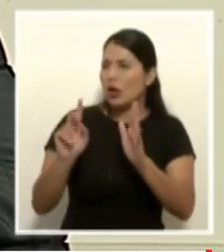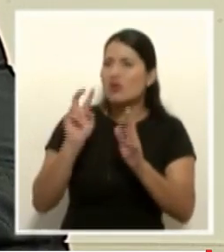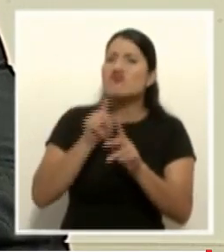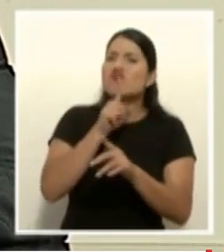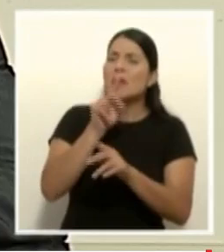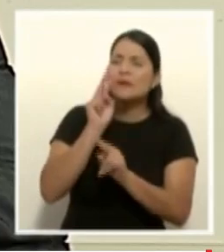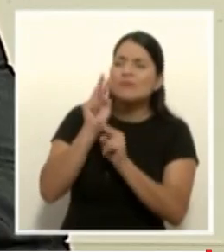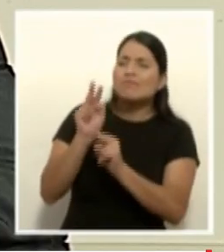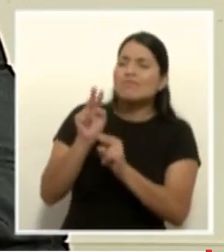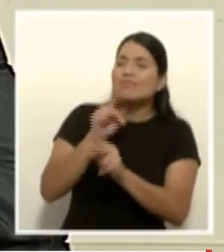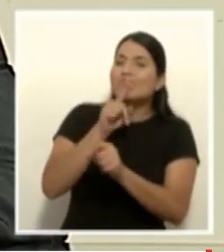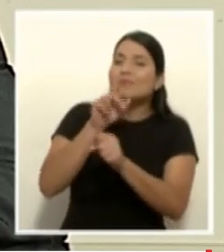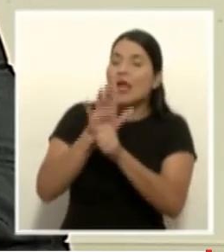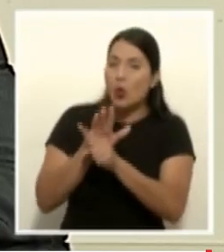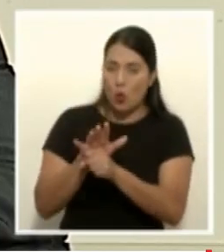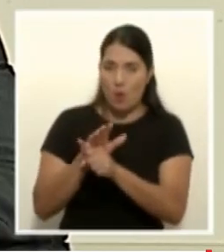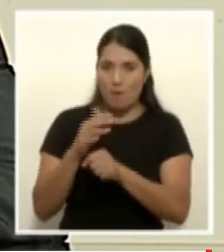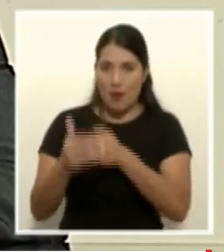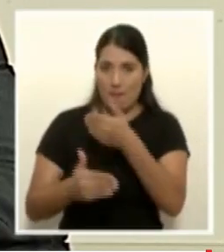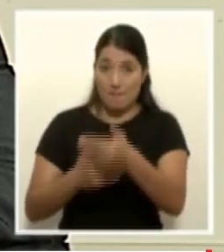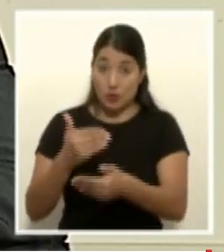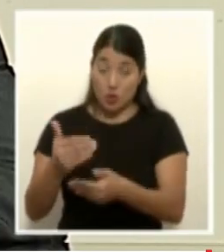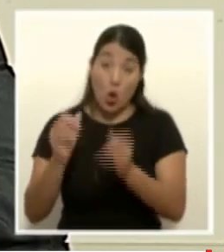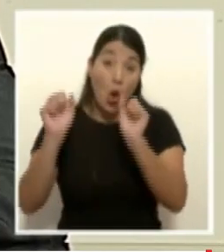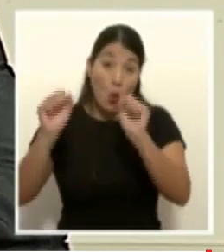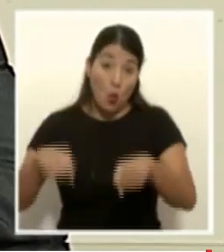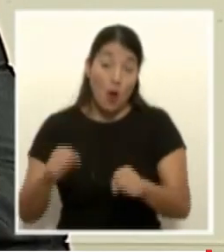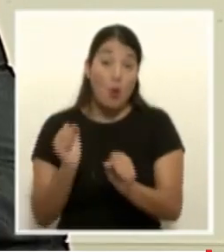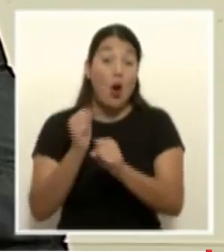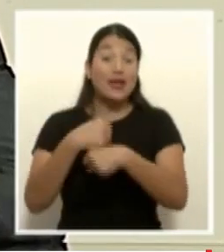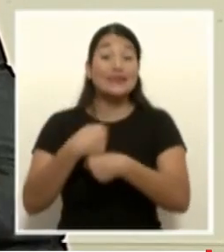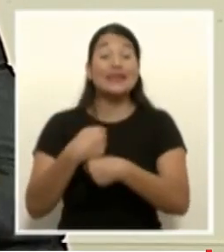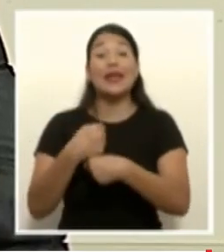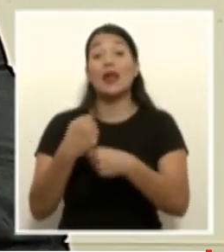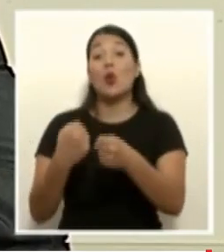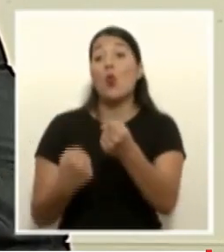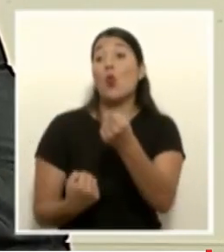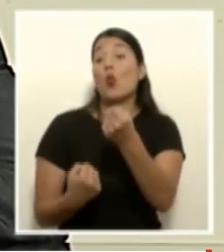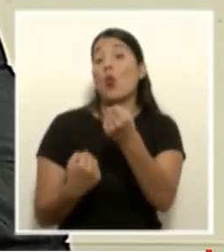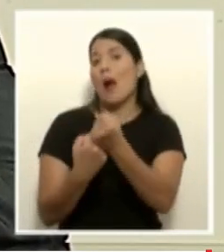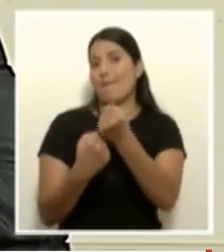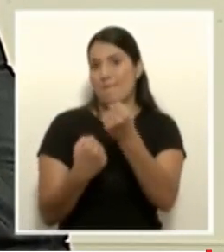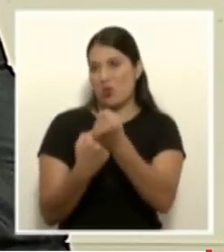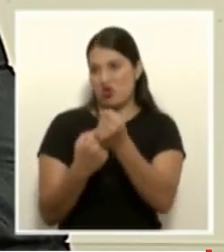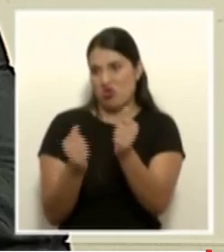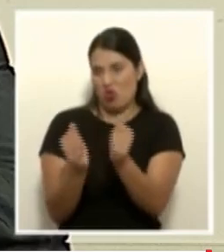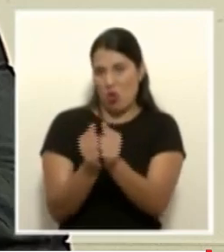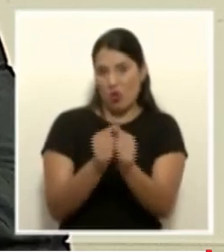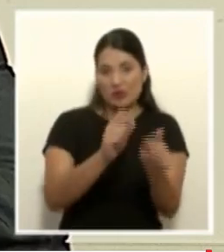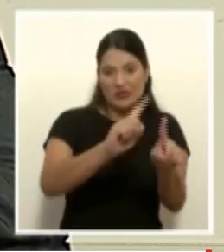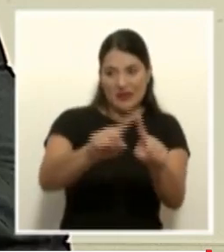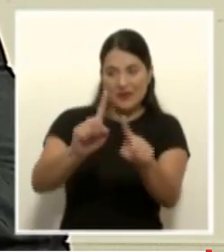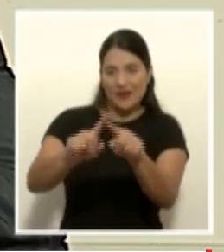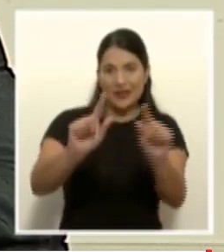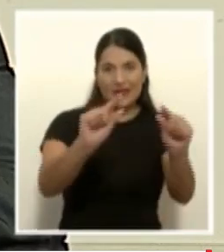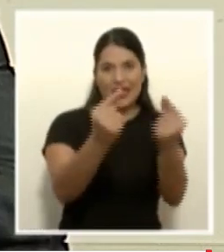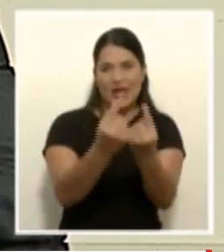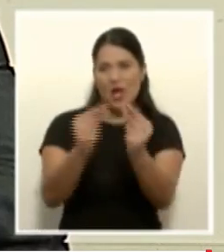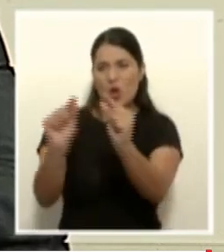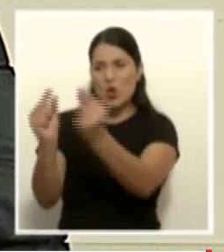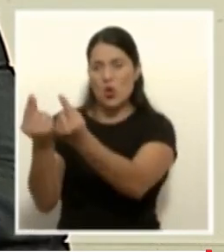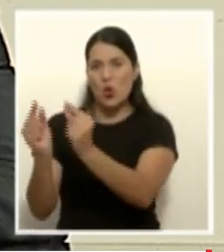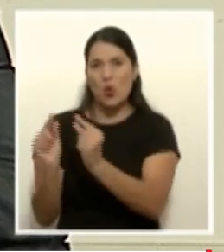que se pudiera hacer un programa ampliado con apoyo de las diferentes cámaras que busquen justamente cómo tener un sello mayor de calidad,